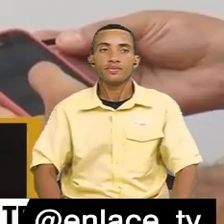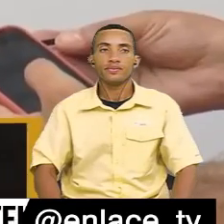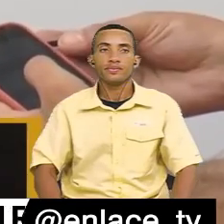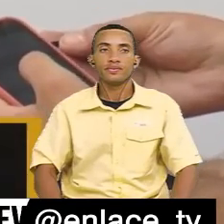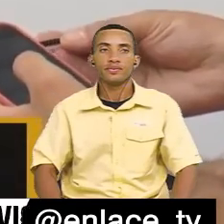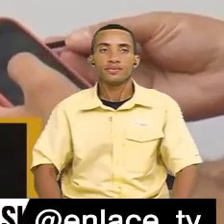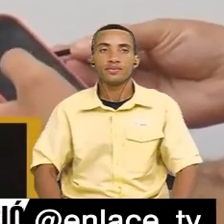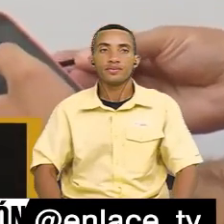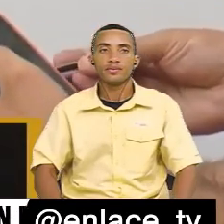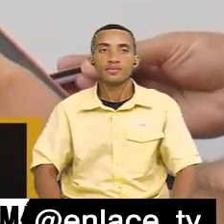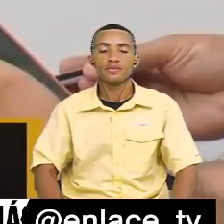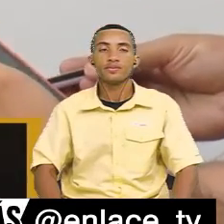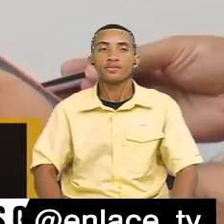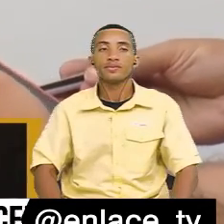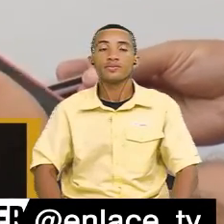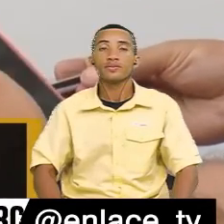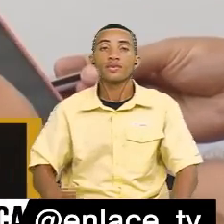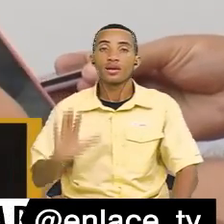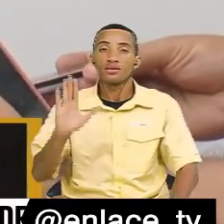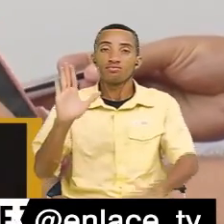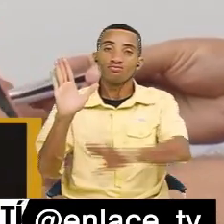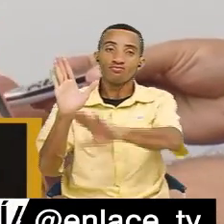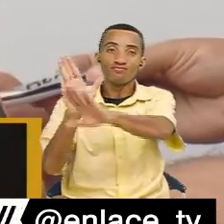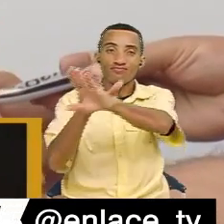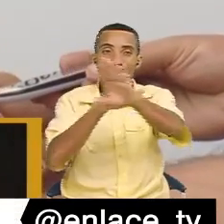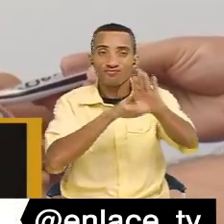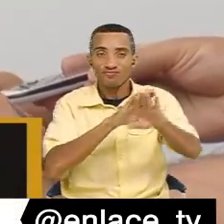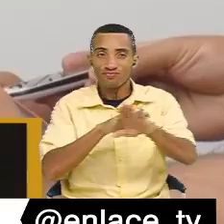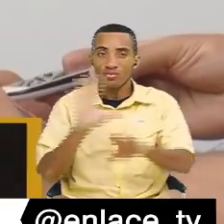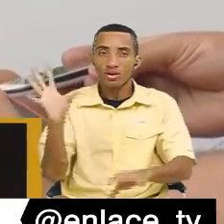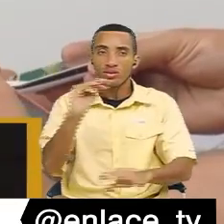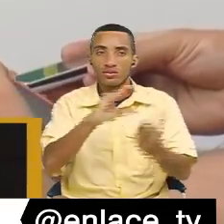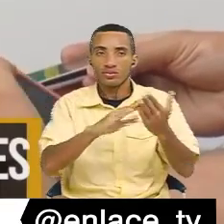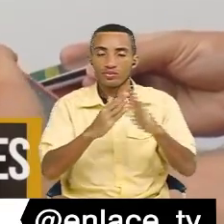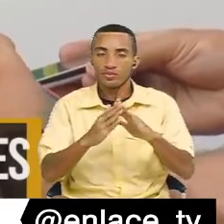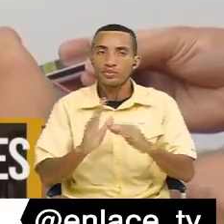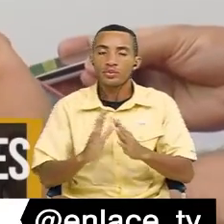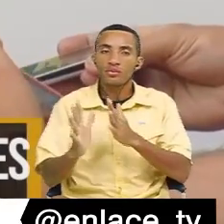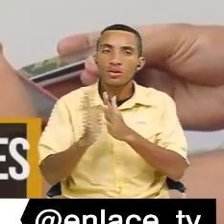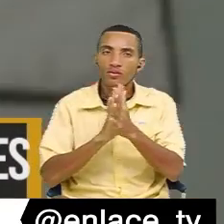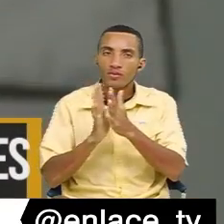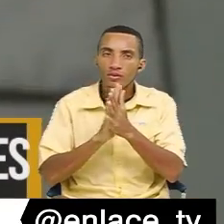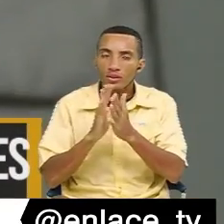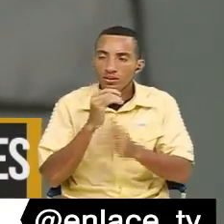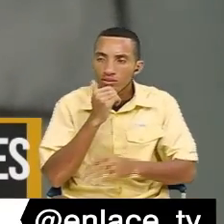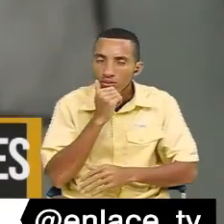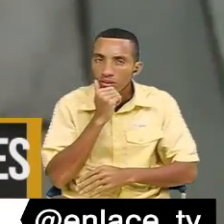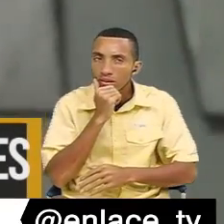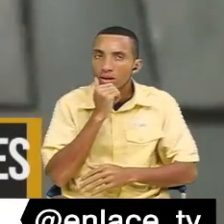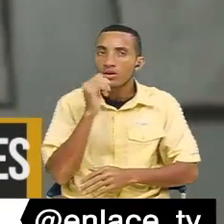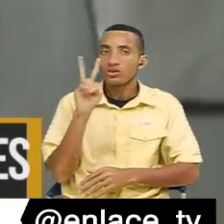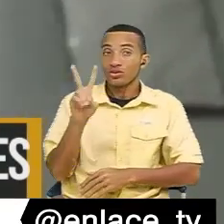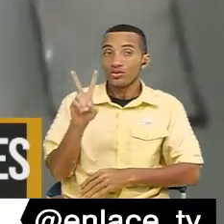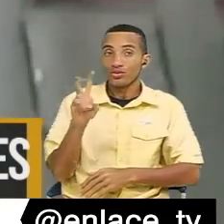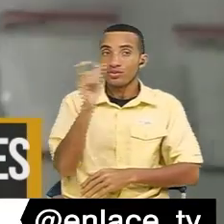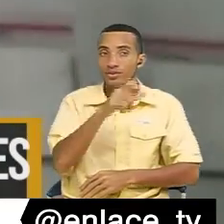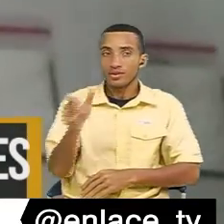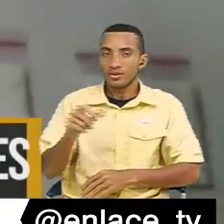Por llamado de la comunidad y al informarnos de que había dos personas sospechosas,